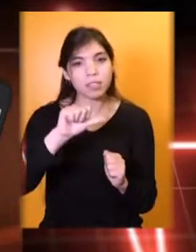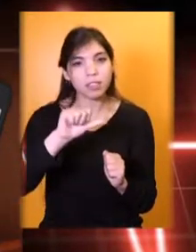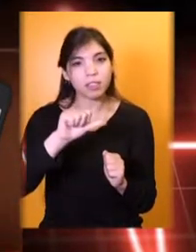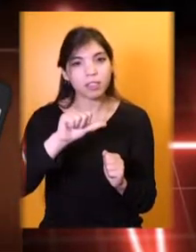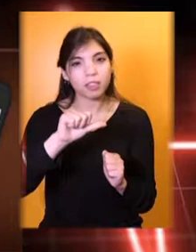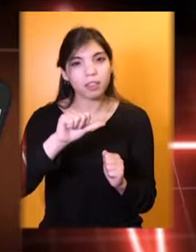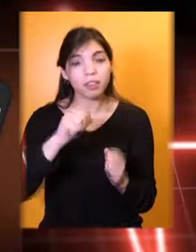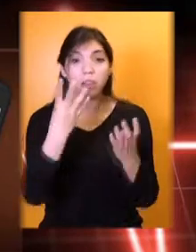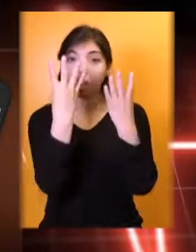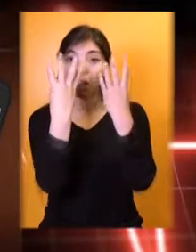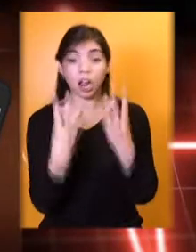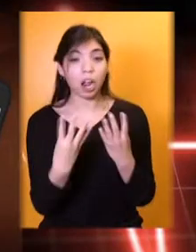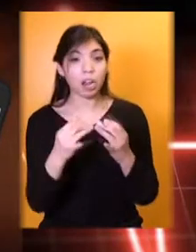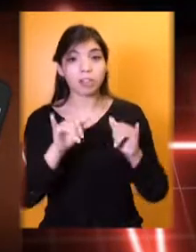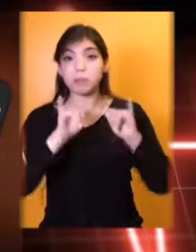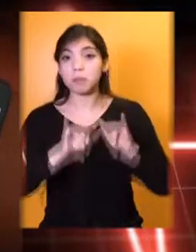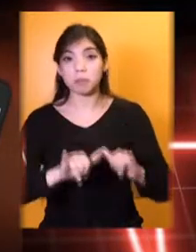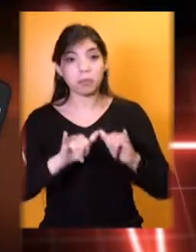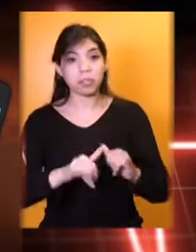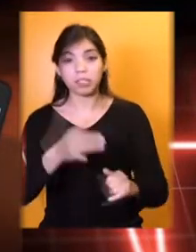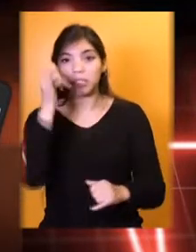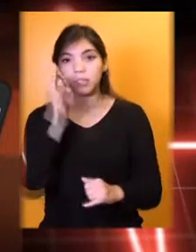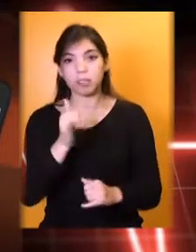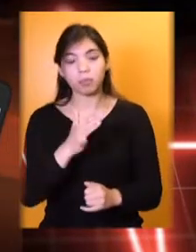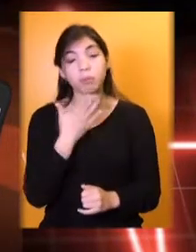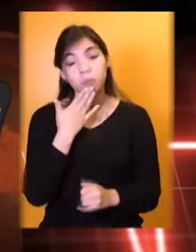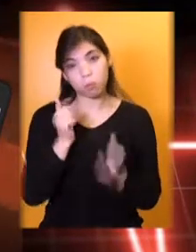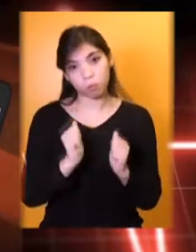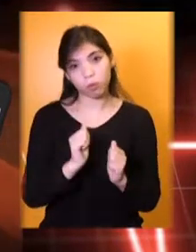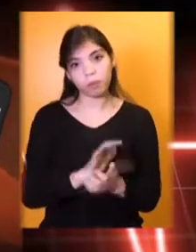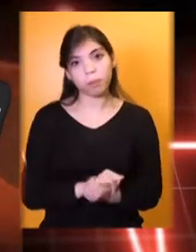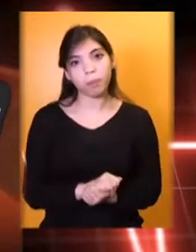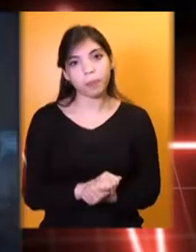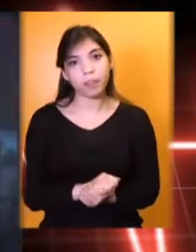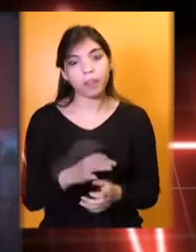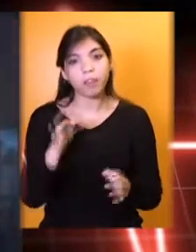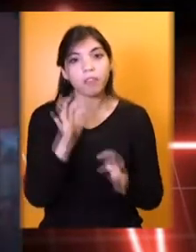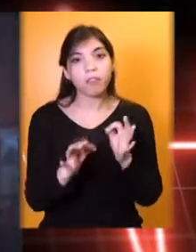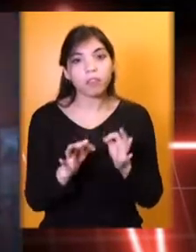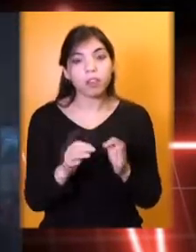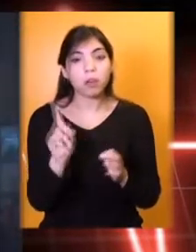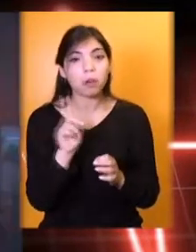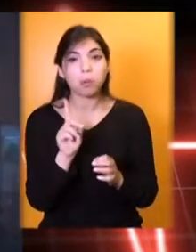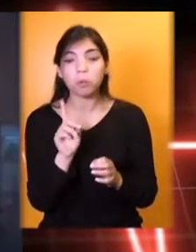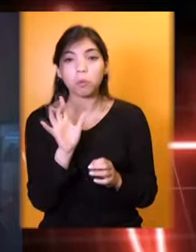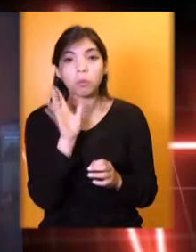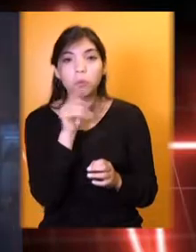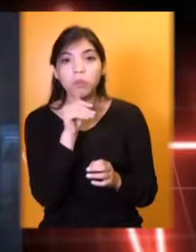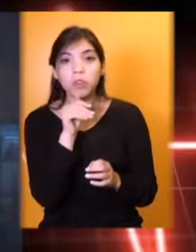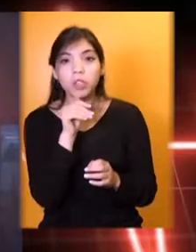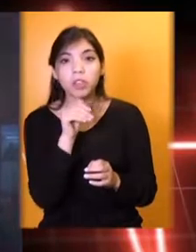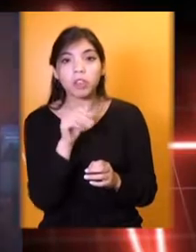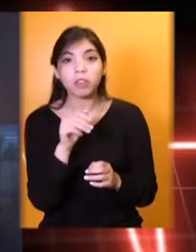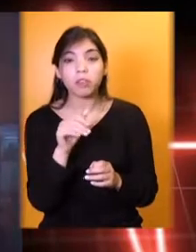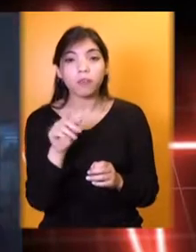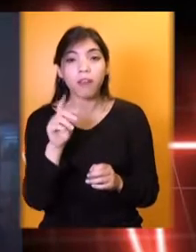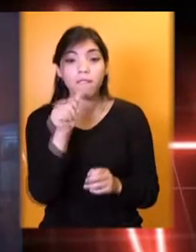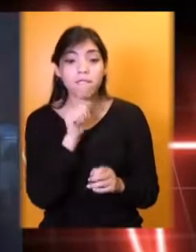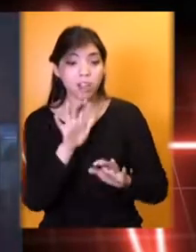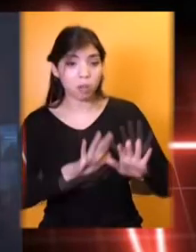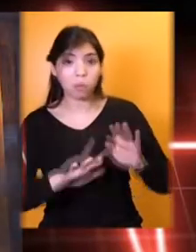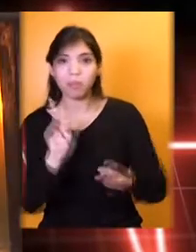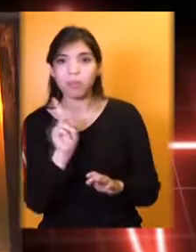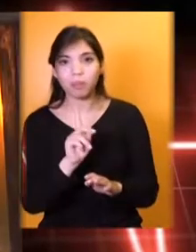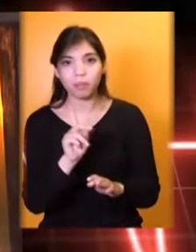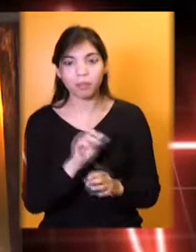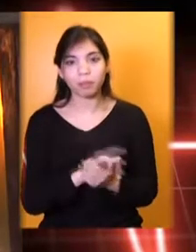homicidio calificado llega a presidio perpetuo calificado. La fiscal descartó que haya existido negligencia en